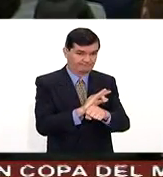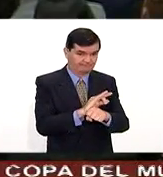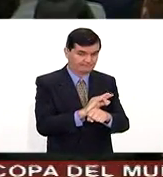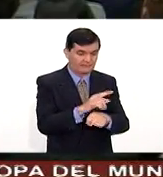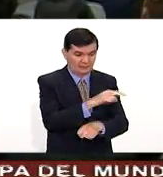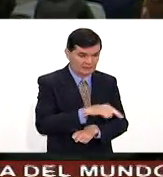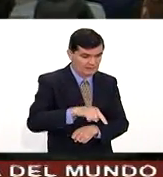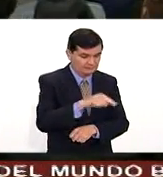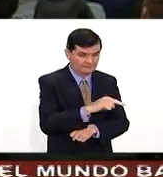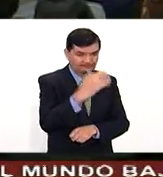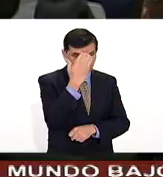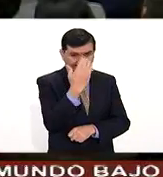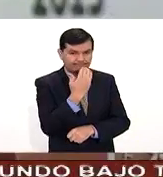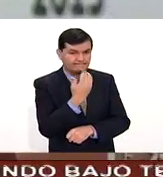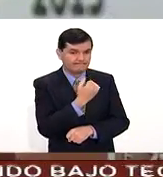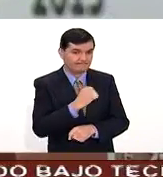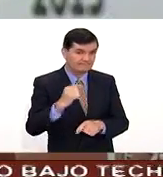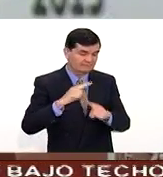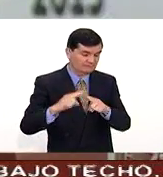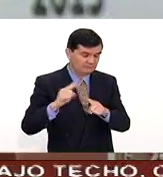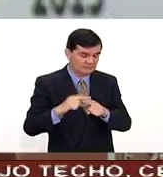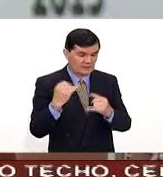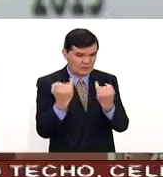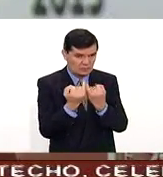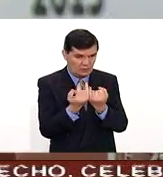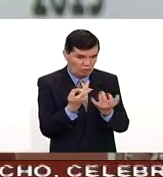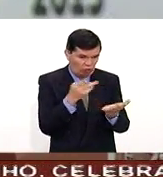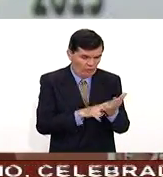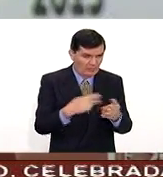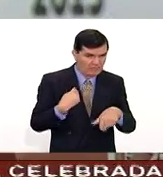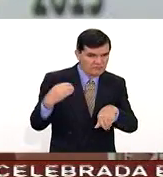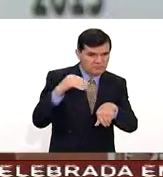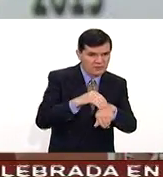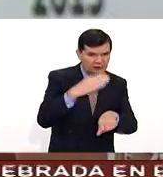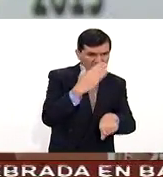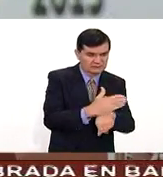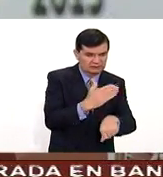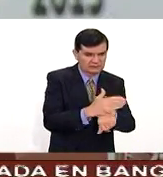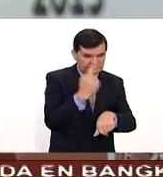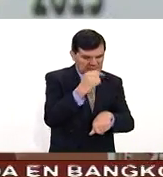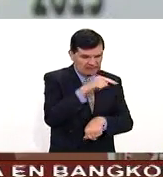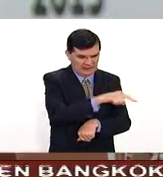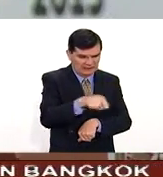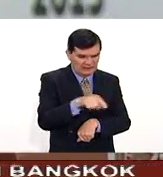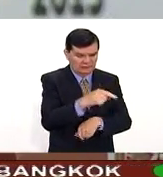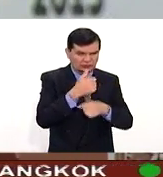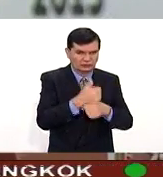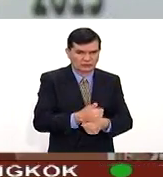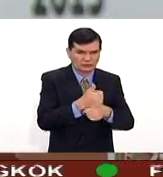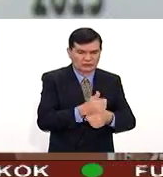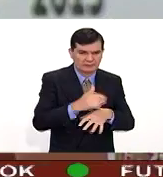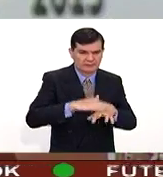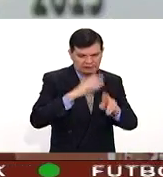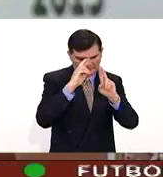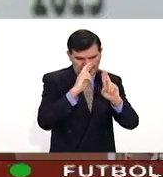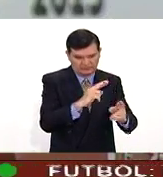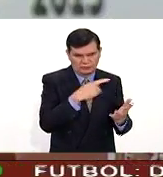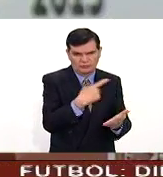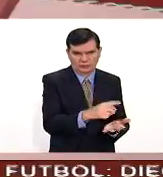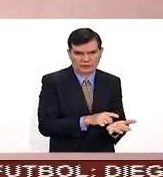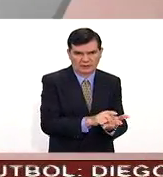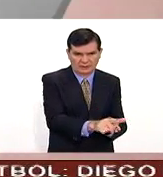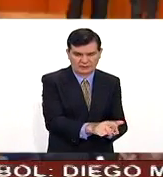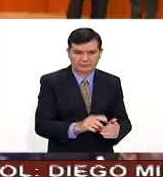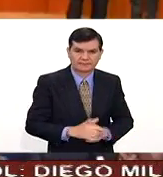las capacidades, pero además también sancionar conductas que afecten el pleno respeto a los derechos